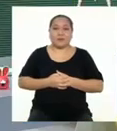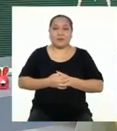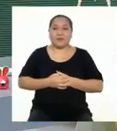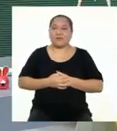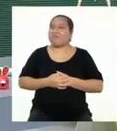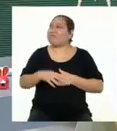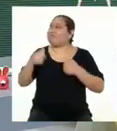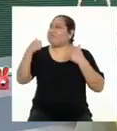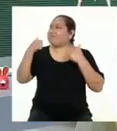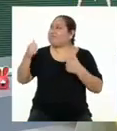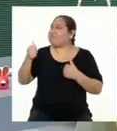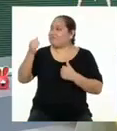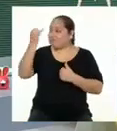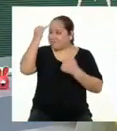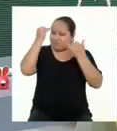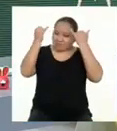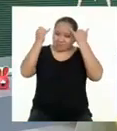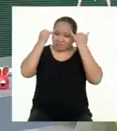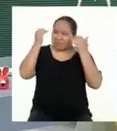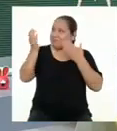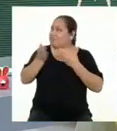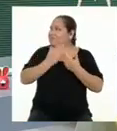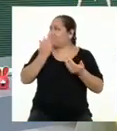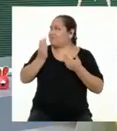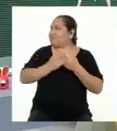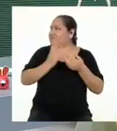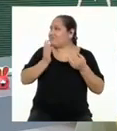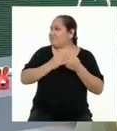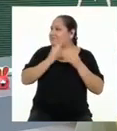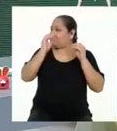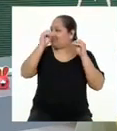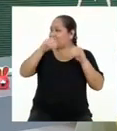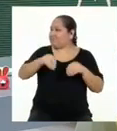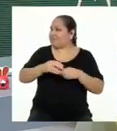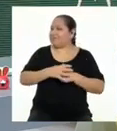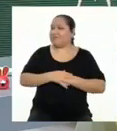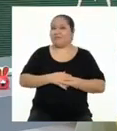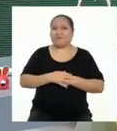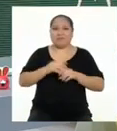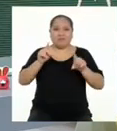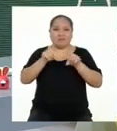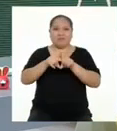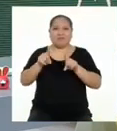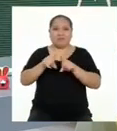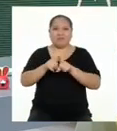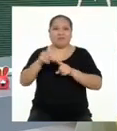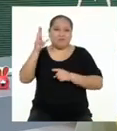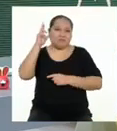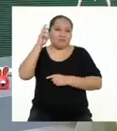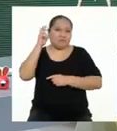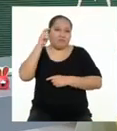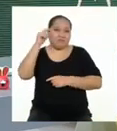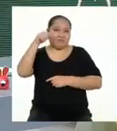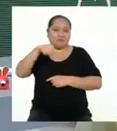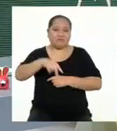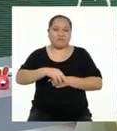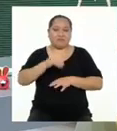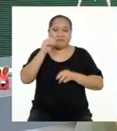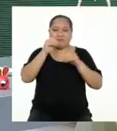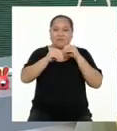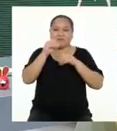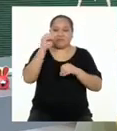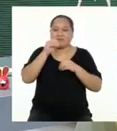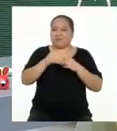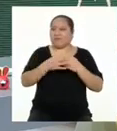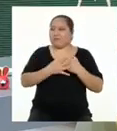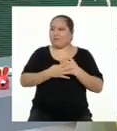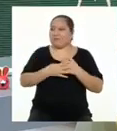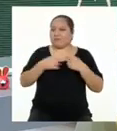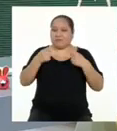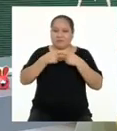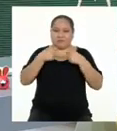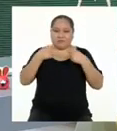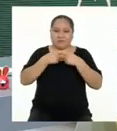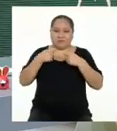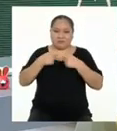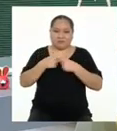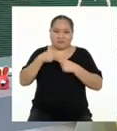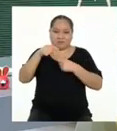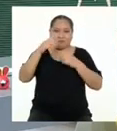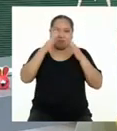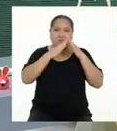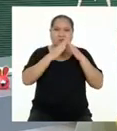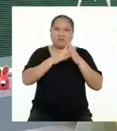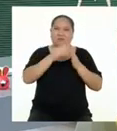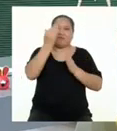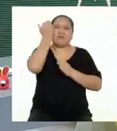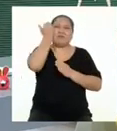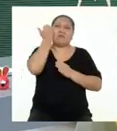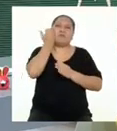¡Qué buenas ideas! Facilitas de aplicar. También he escuchado que las instalaciones eléctricas del hogar, cuando son